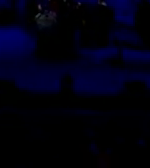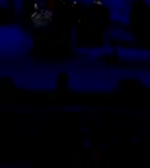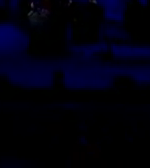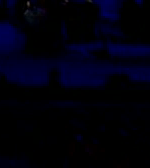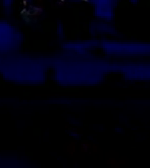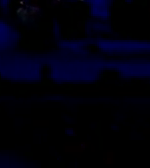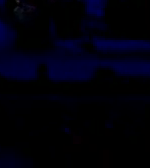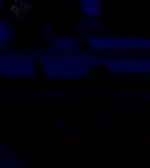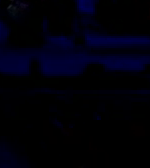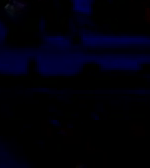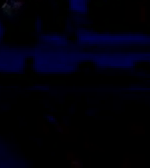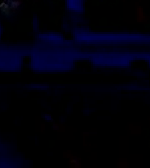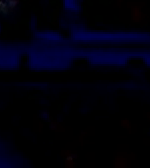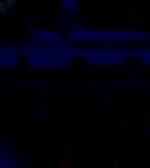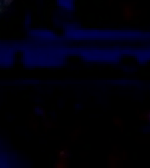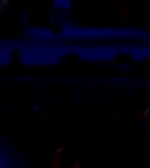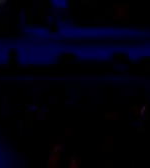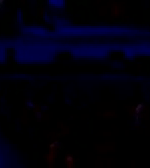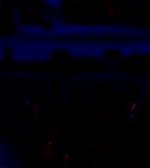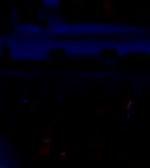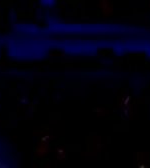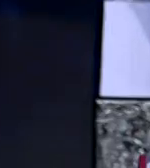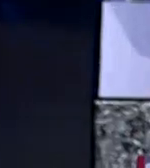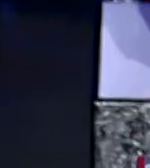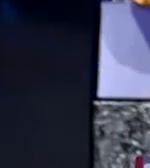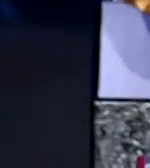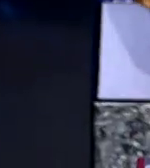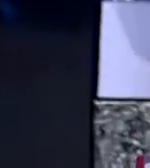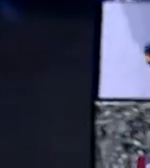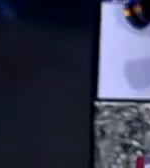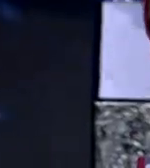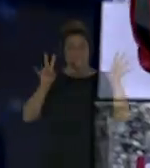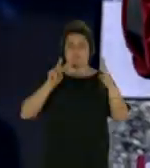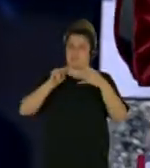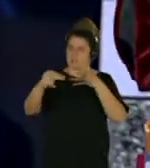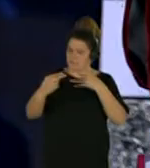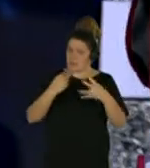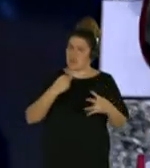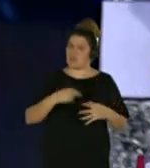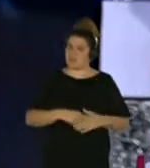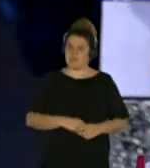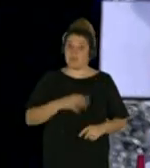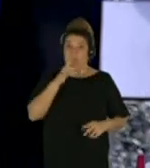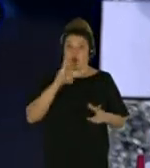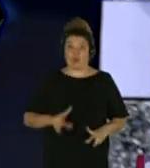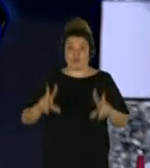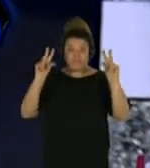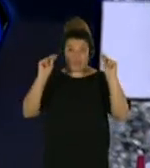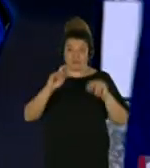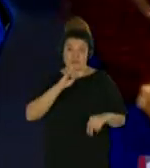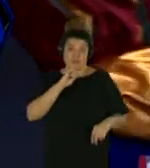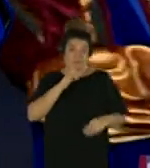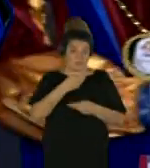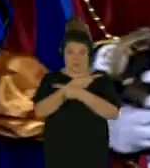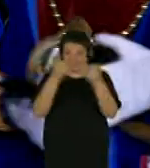Bueno, ahí quedó. Las cosas claras y transparentes. Y ya para ir finalizando, lo que todos ustedes